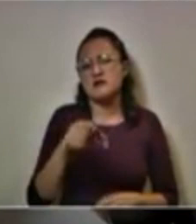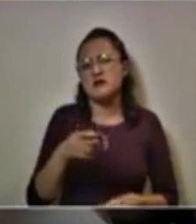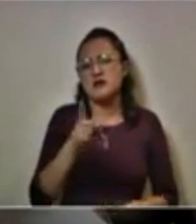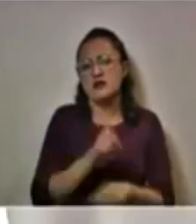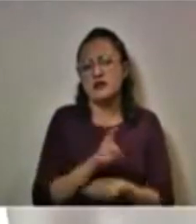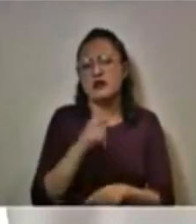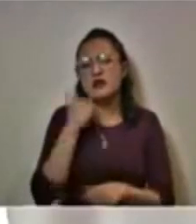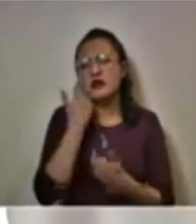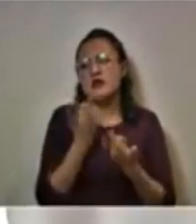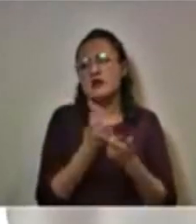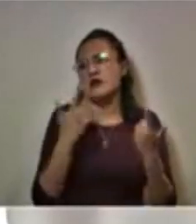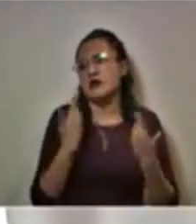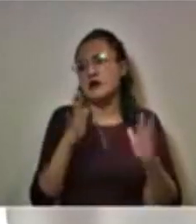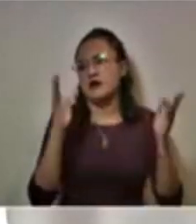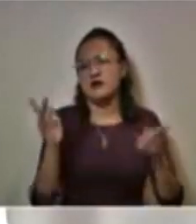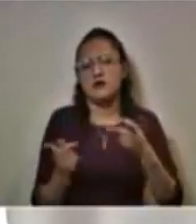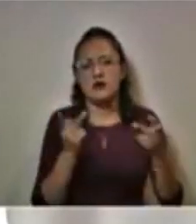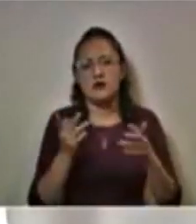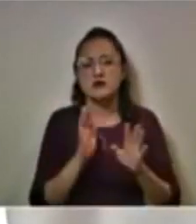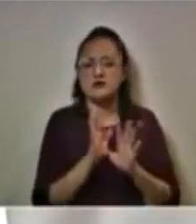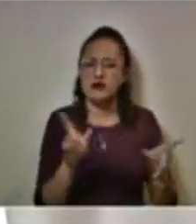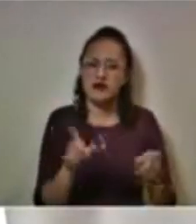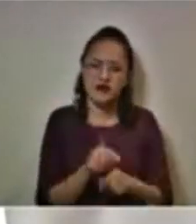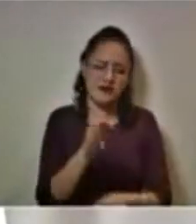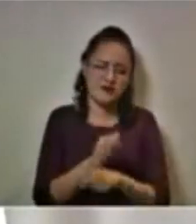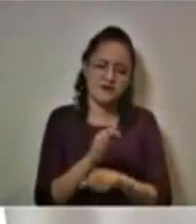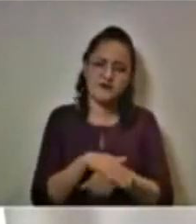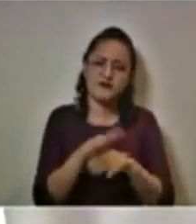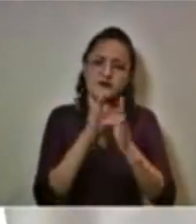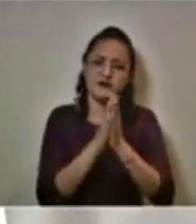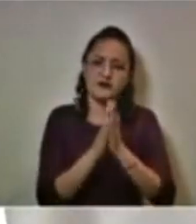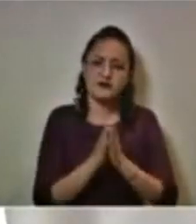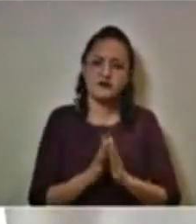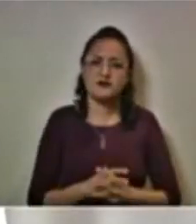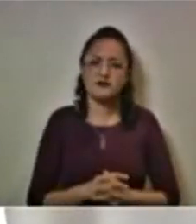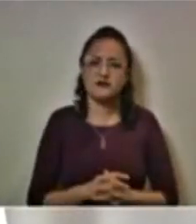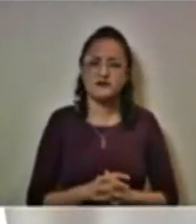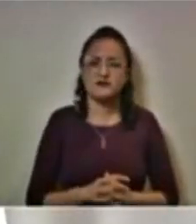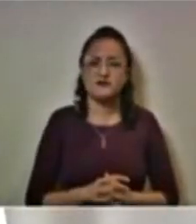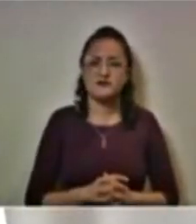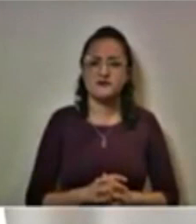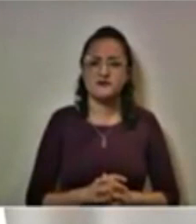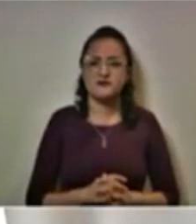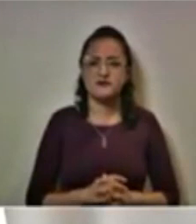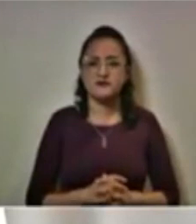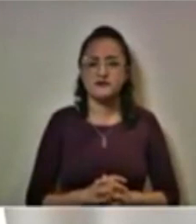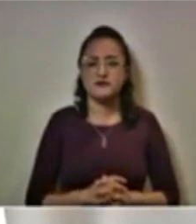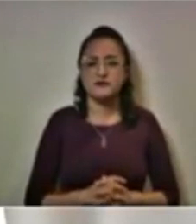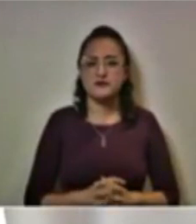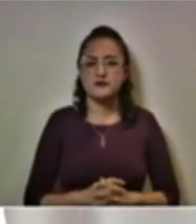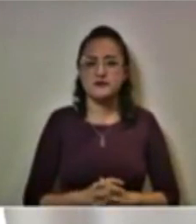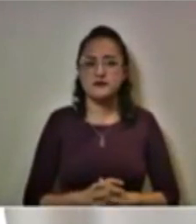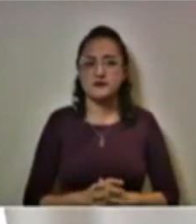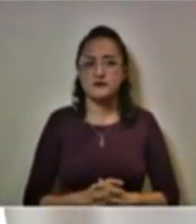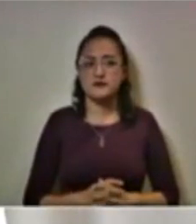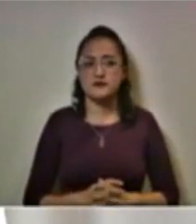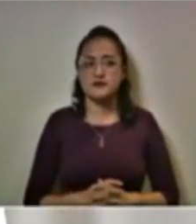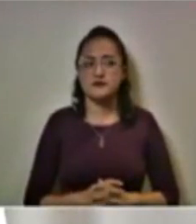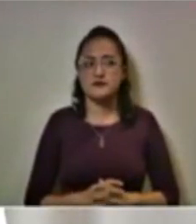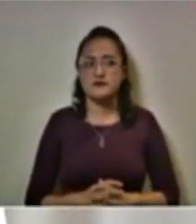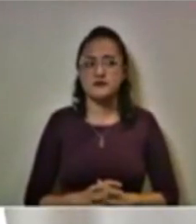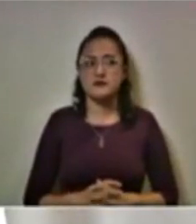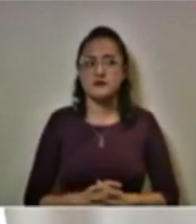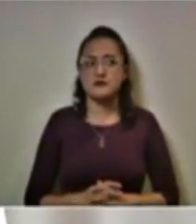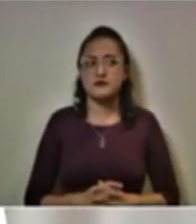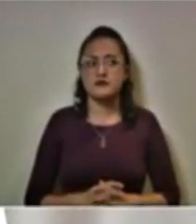el gobernador de puebla miguel barbosa huerta aseguró gozar de muy buena salud de que constantemente lo revisan para evitar enfermedad kobe